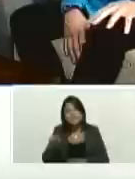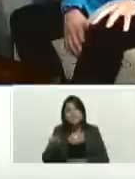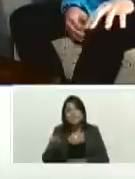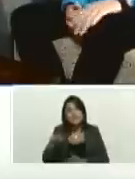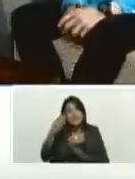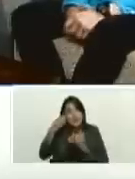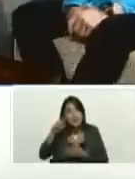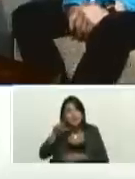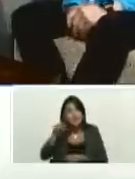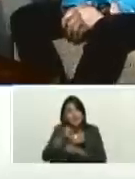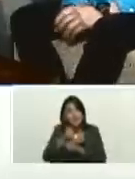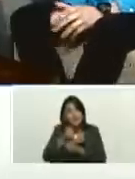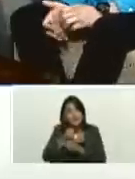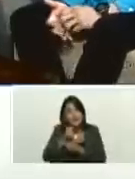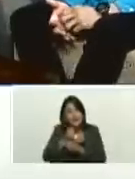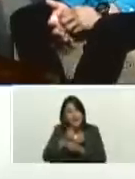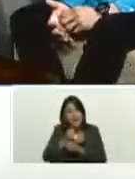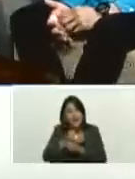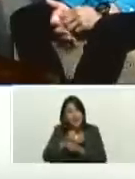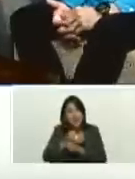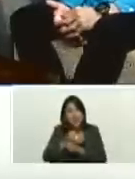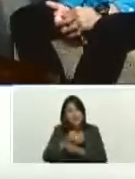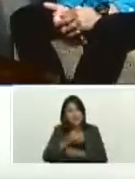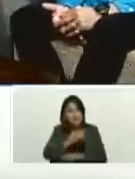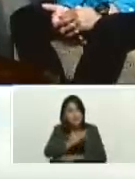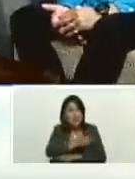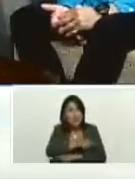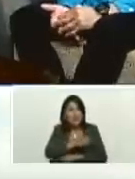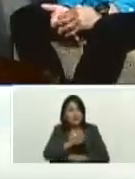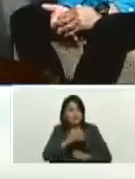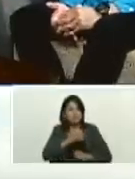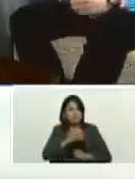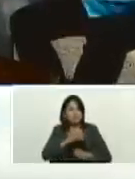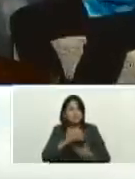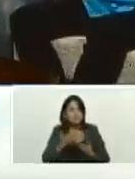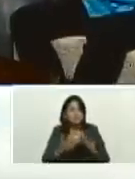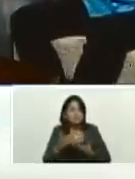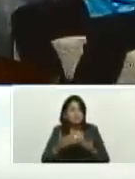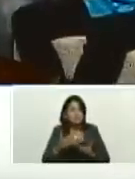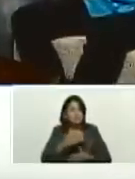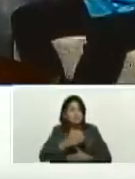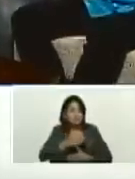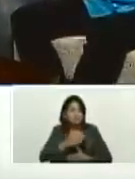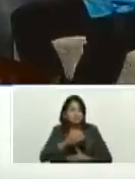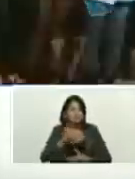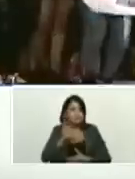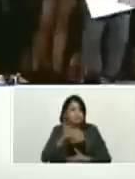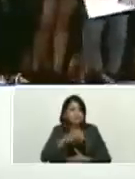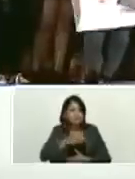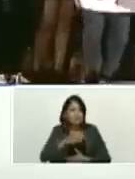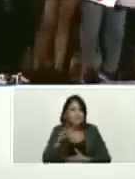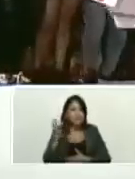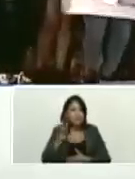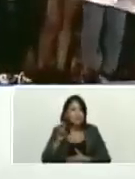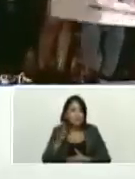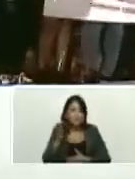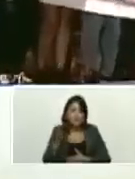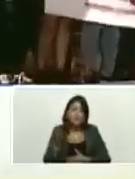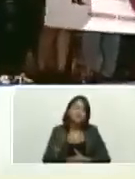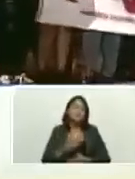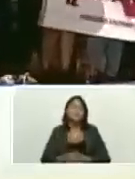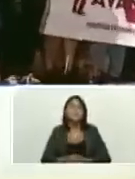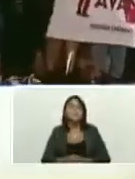obrera, guerrera, valiente, firme y patriota de allá de